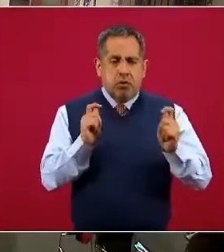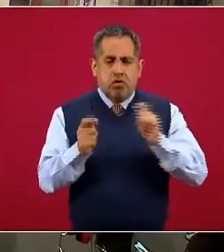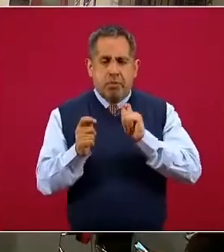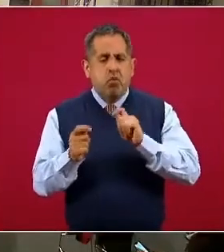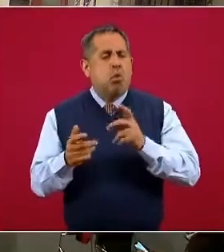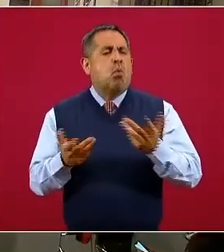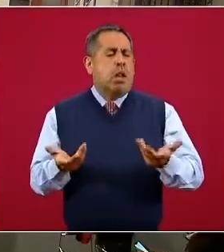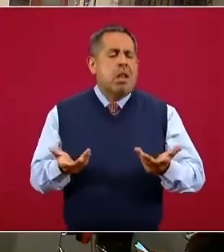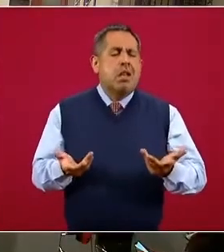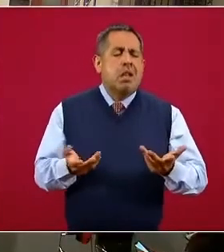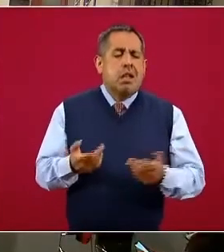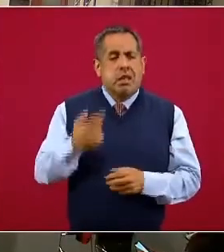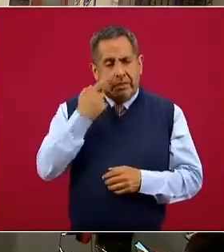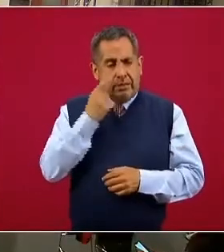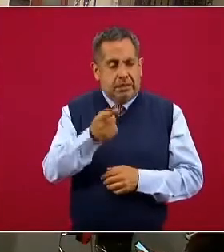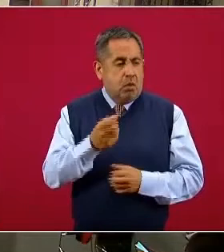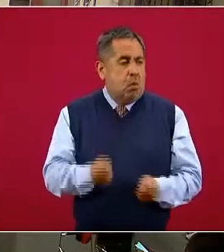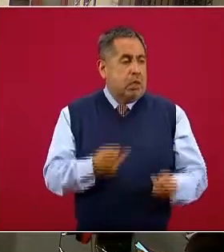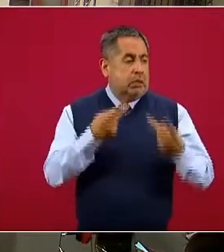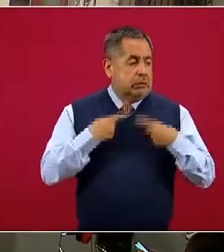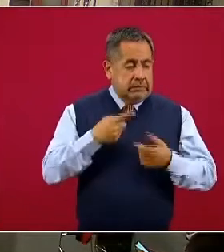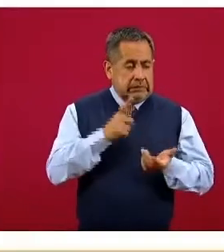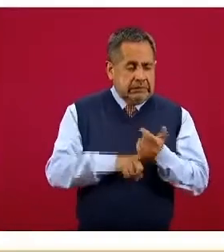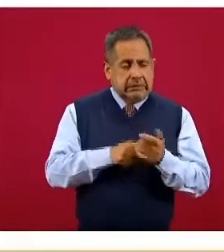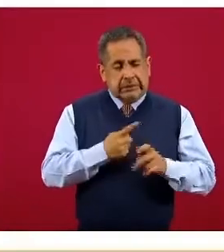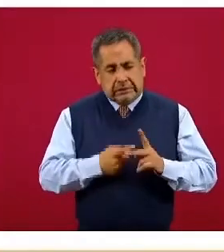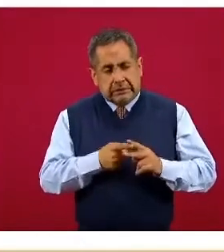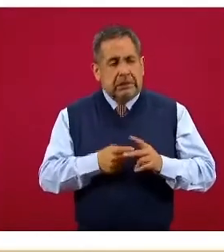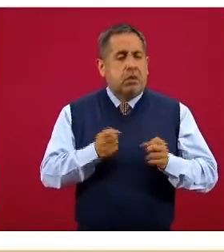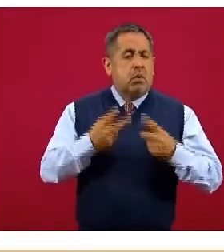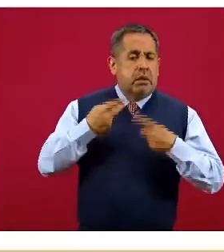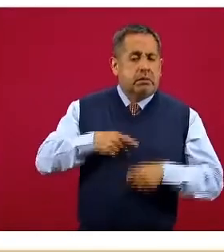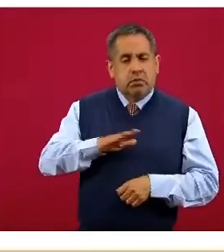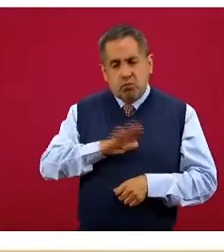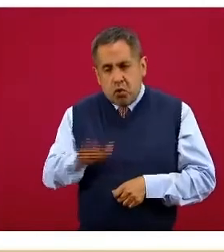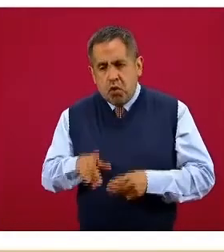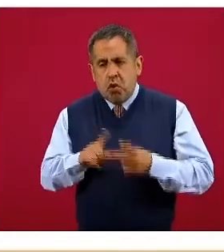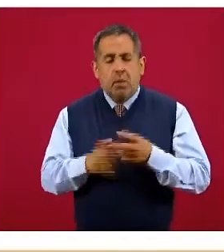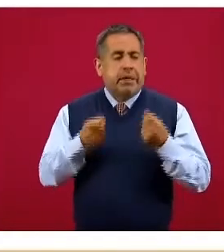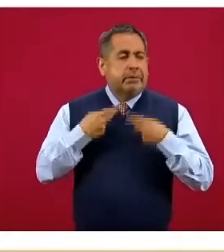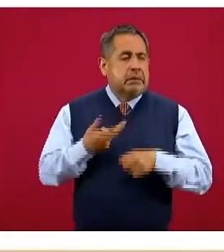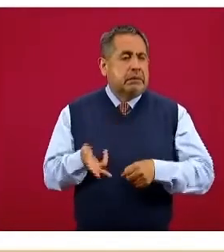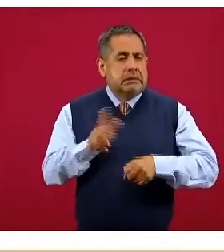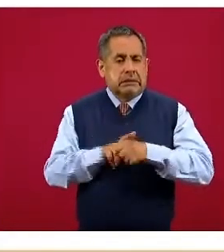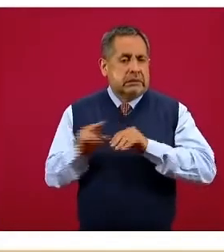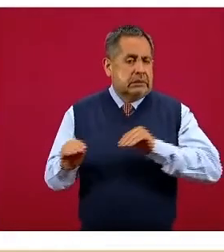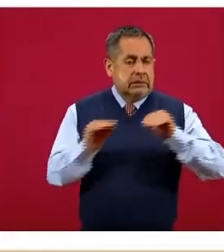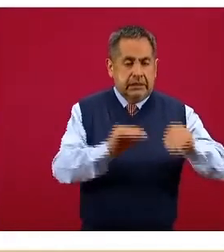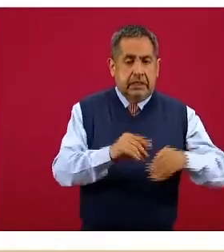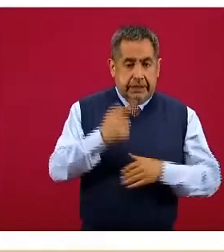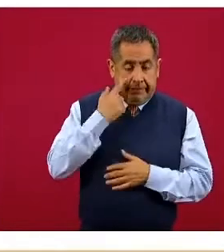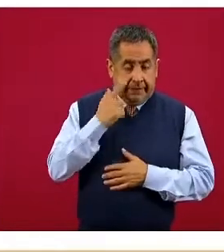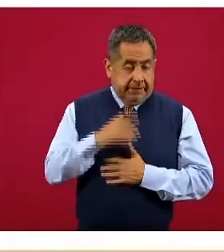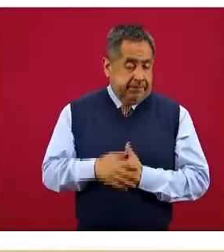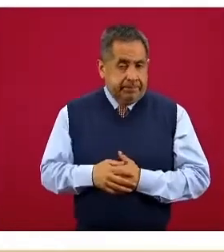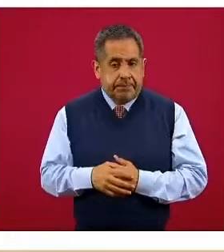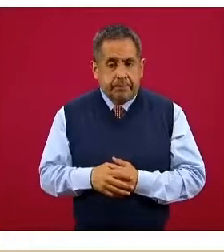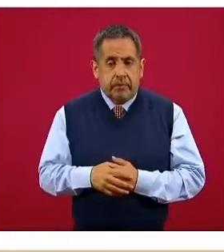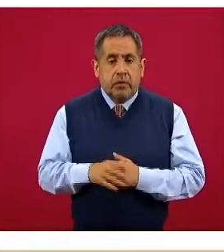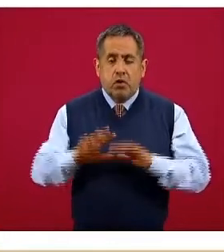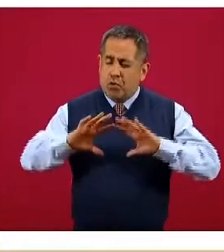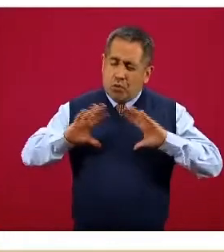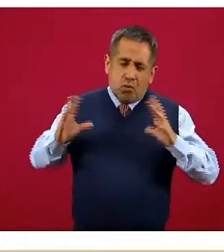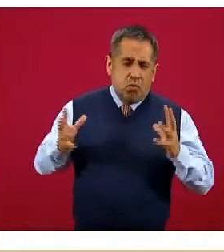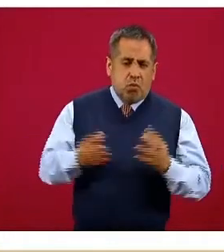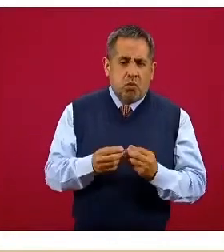que vemos tanto de casos estimados como de defunciones como de hospitalizaciones. Para efecto de los casos